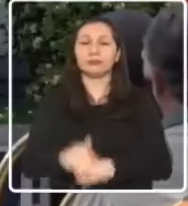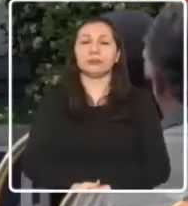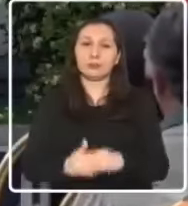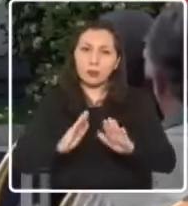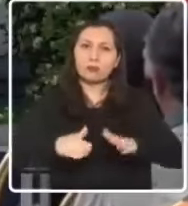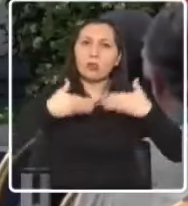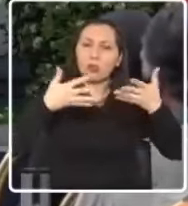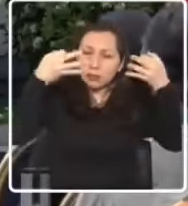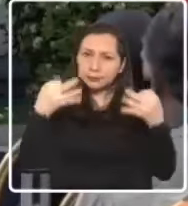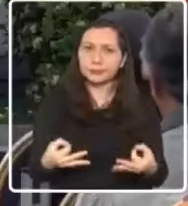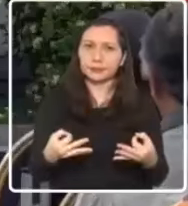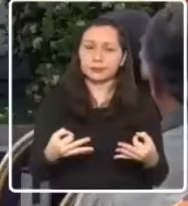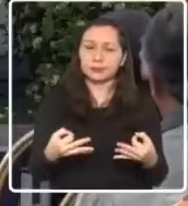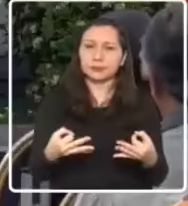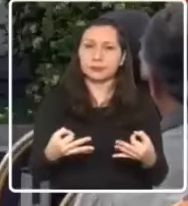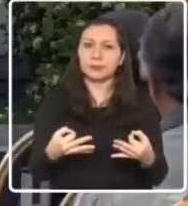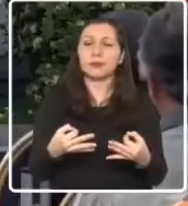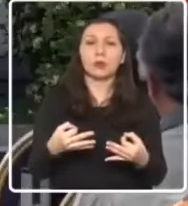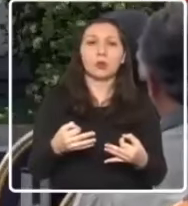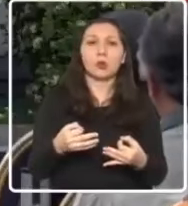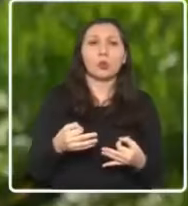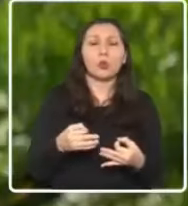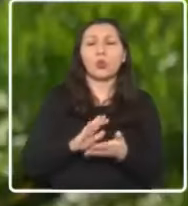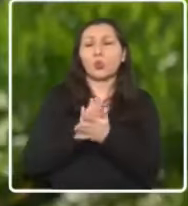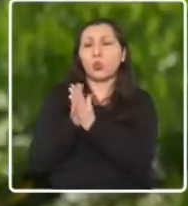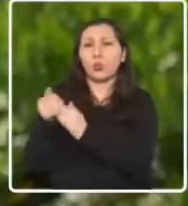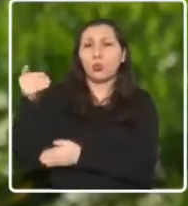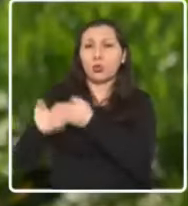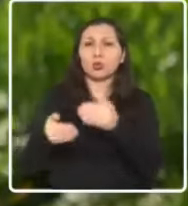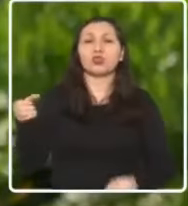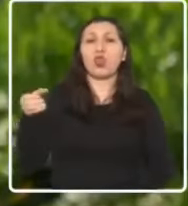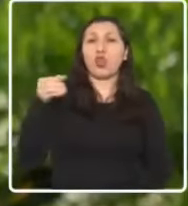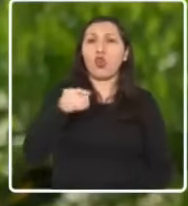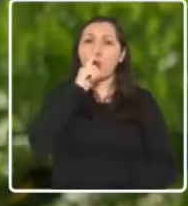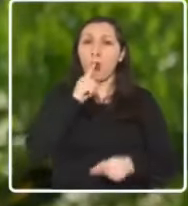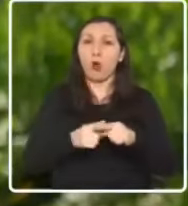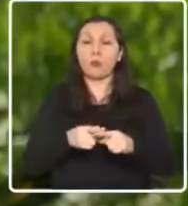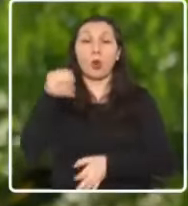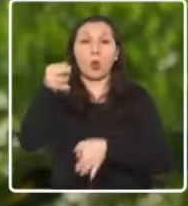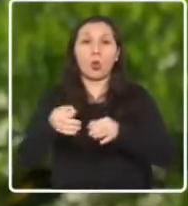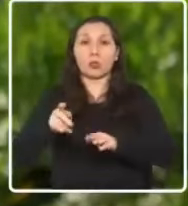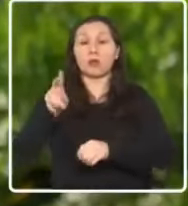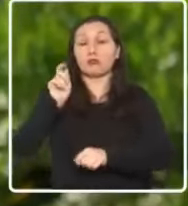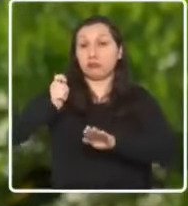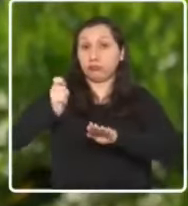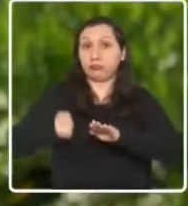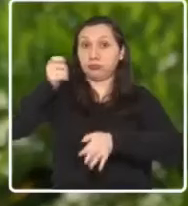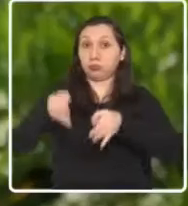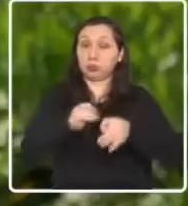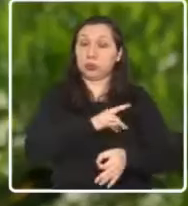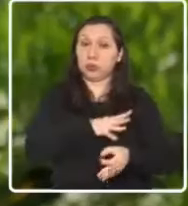Es dar garantía de que todo el proceso de nombramiento de los jueces que administran la justicia en Chile y a quienes